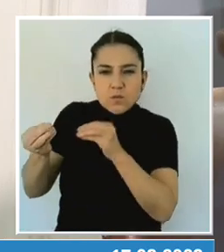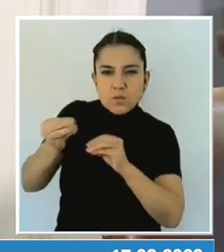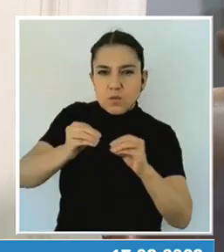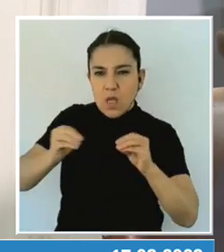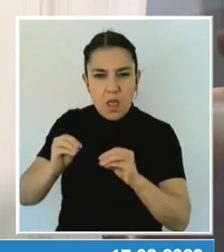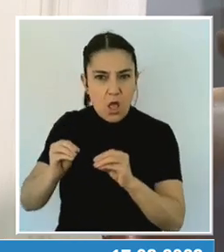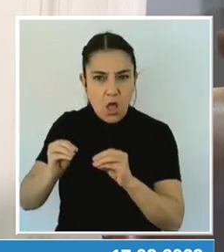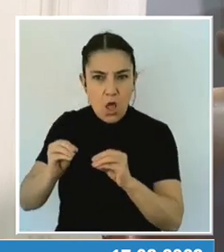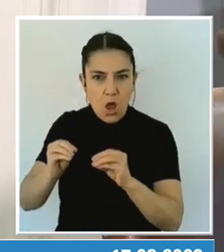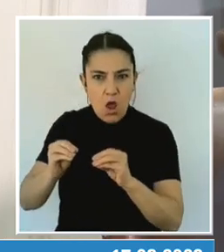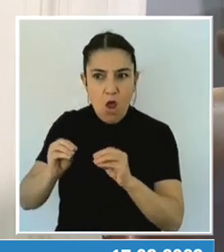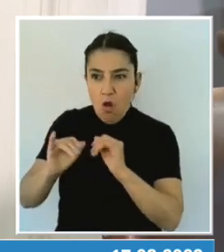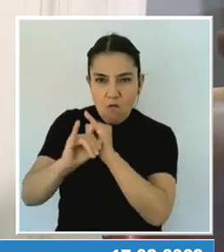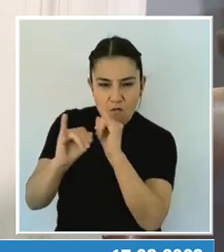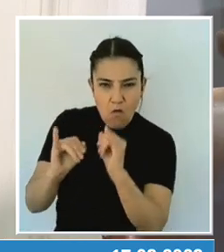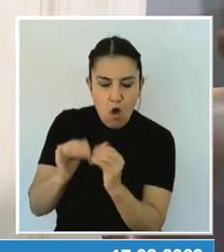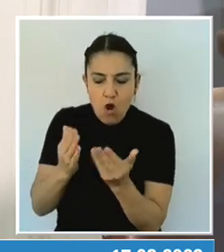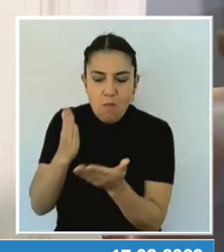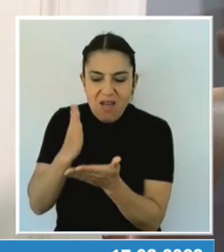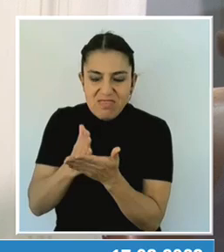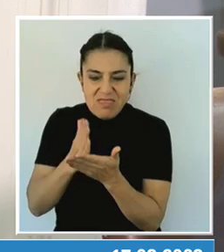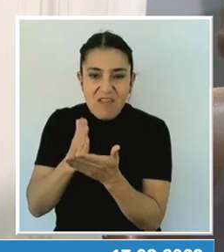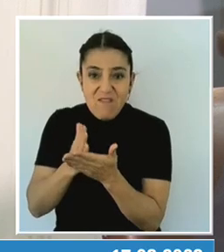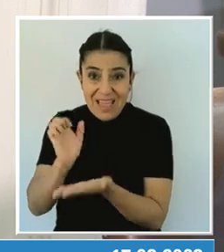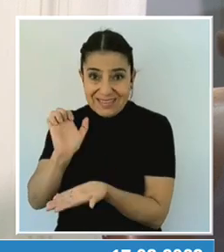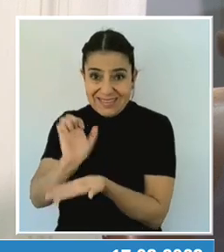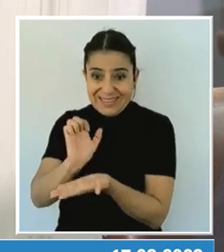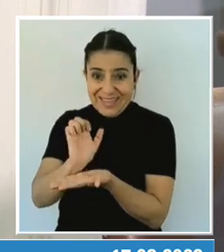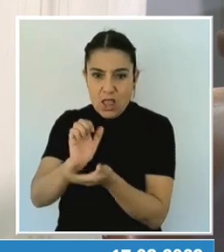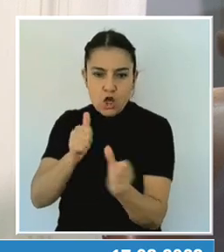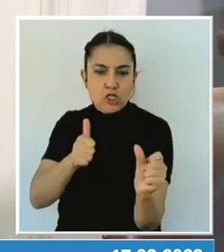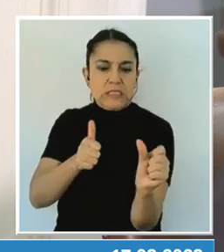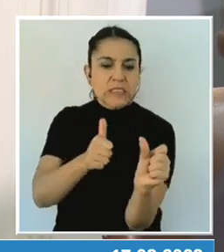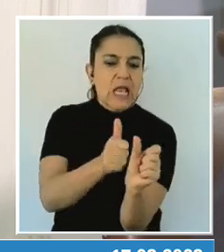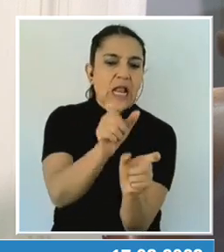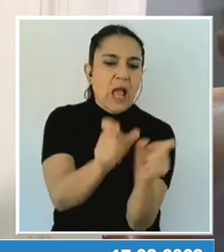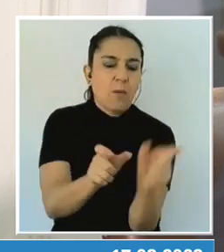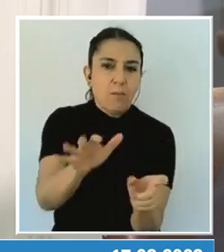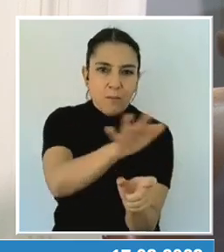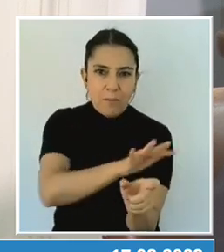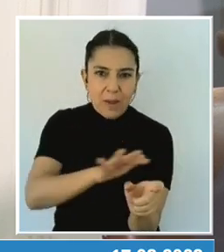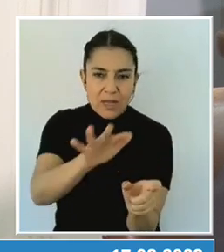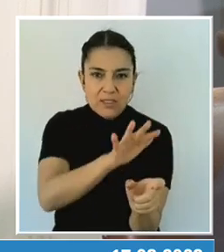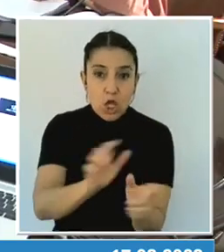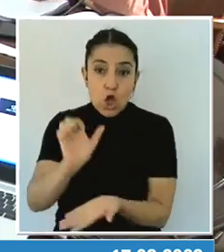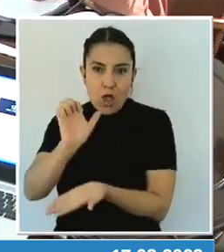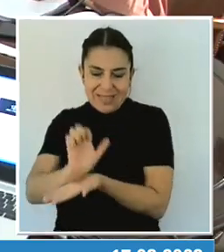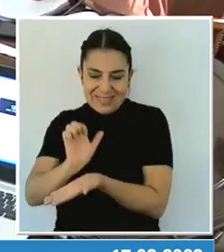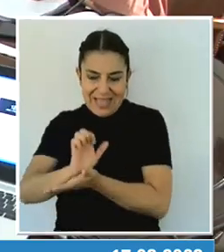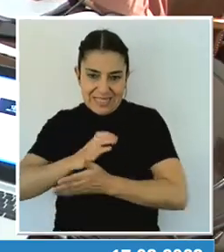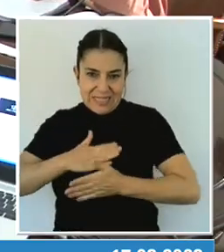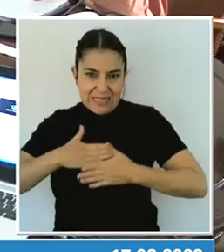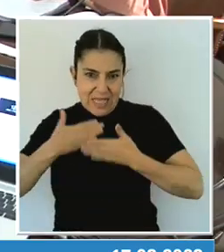tiene que acercarse a la gente, tiene que sentirse como servidor de la población